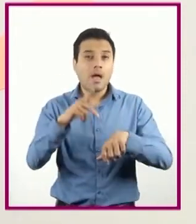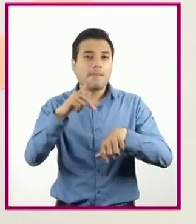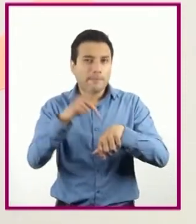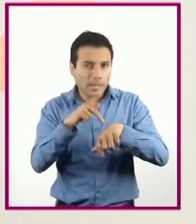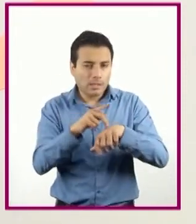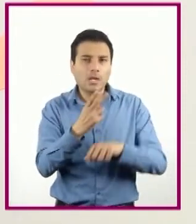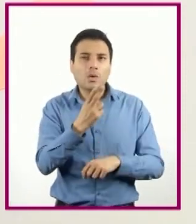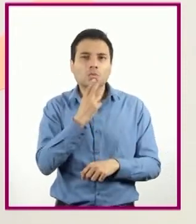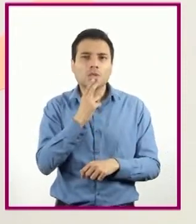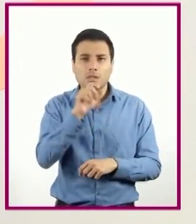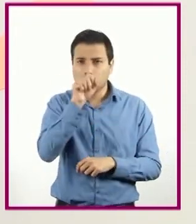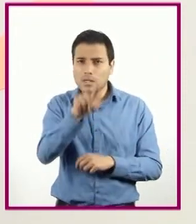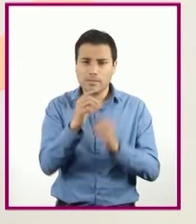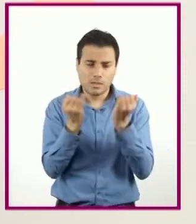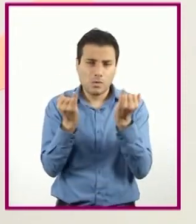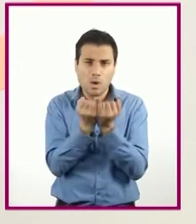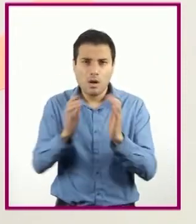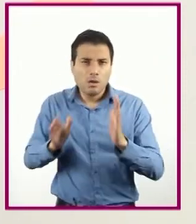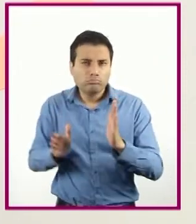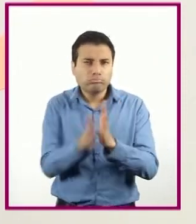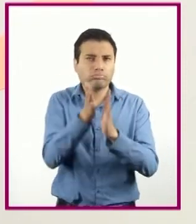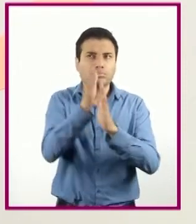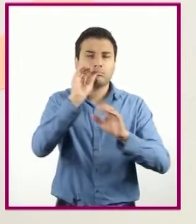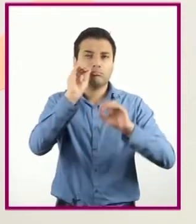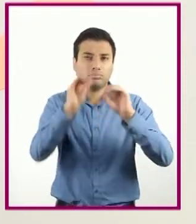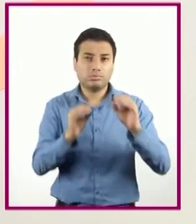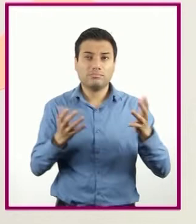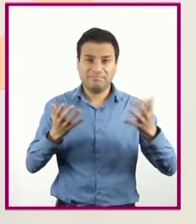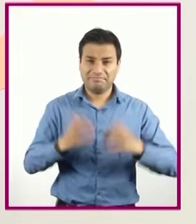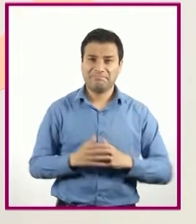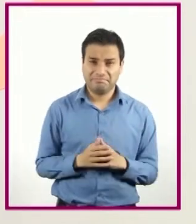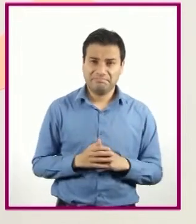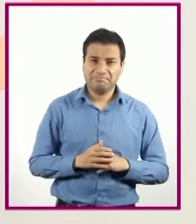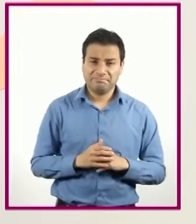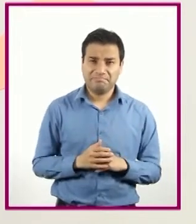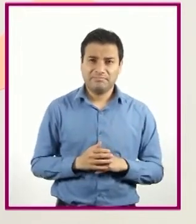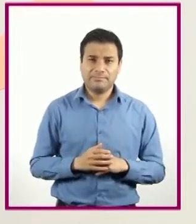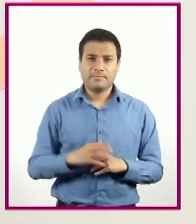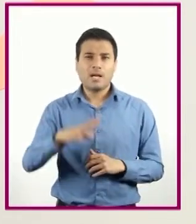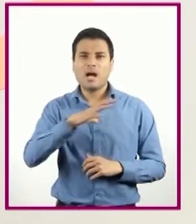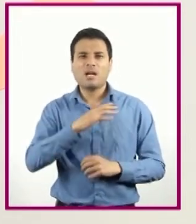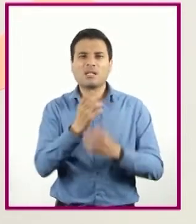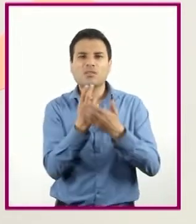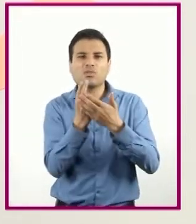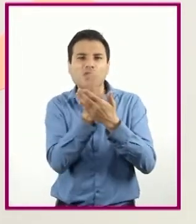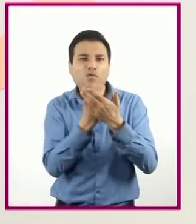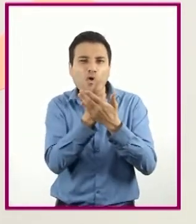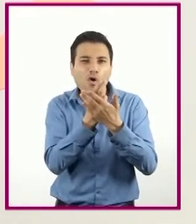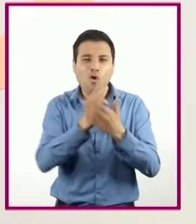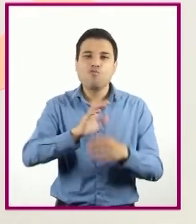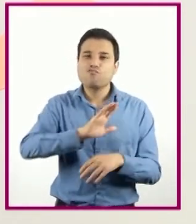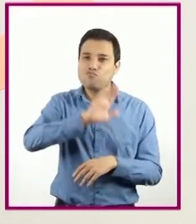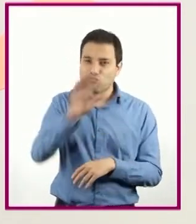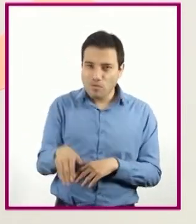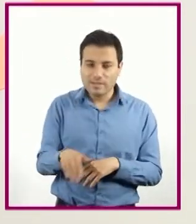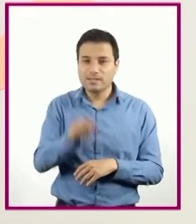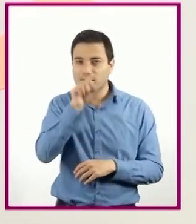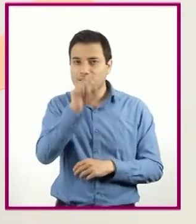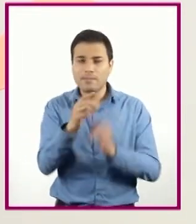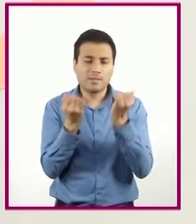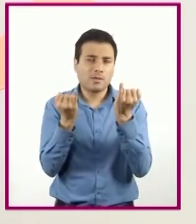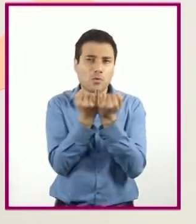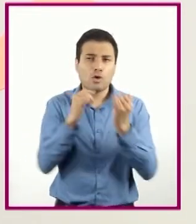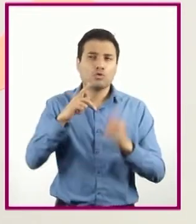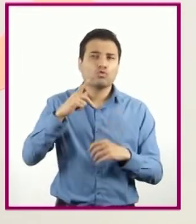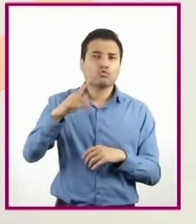también grandes arquitectos y escultores. Destaca en sus relieves el culto a la muerte. Asimismo, mantienen la tradición de emplear